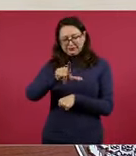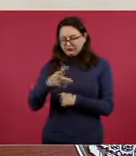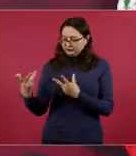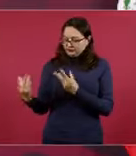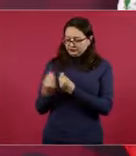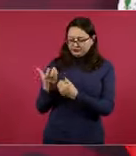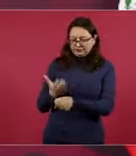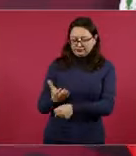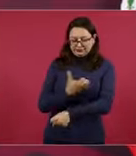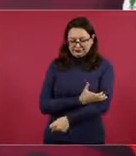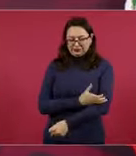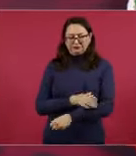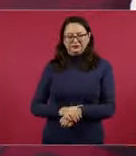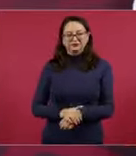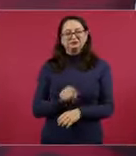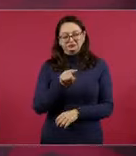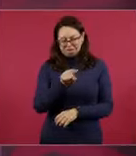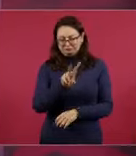Jaime, muy buena persona,